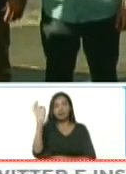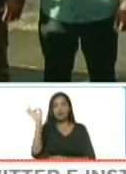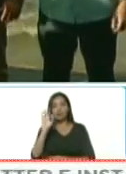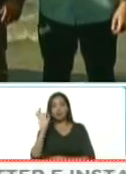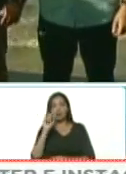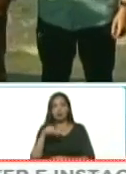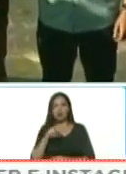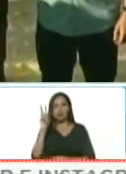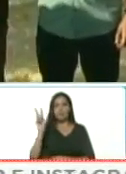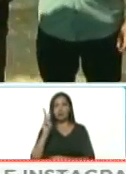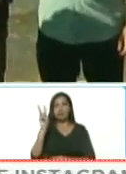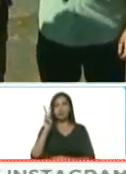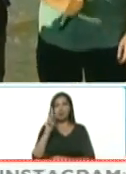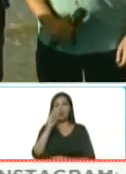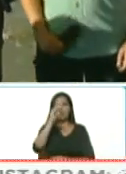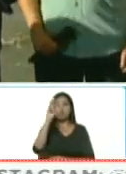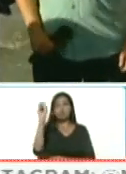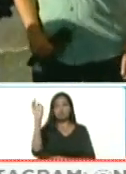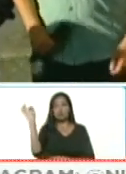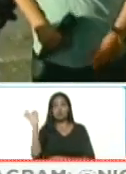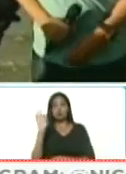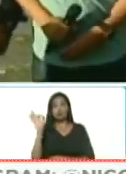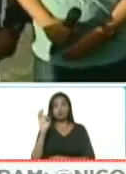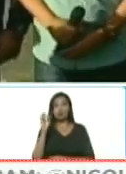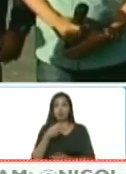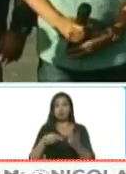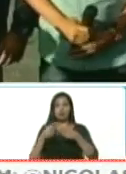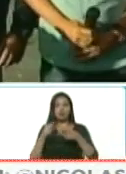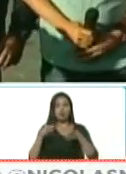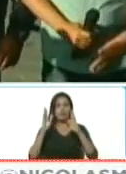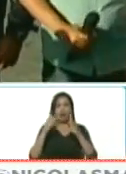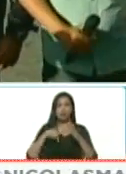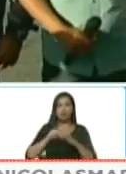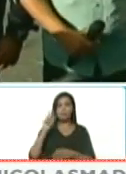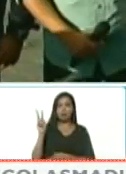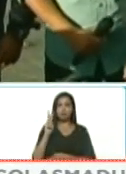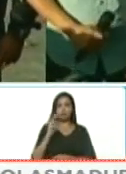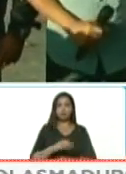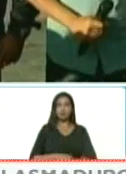en Venezuela, 100% obra venezolana.